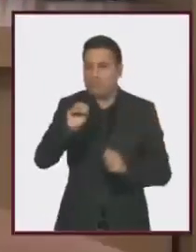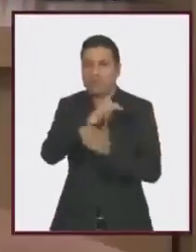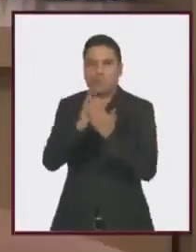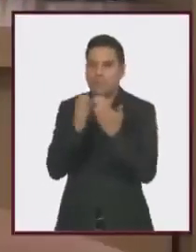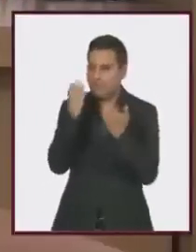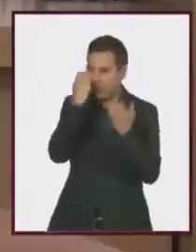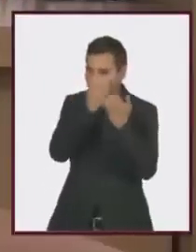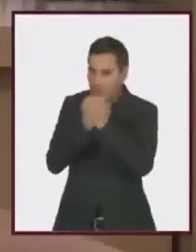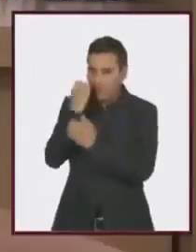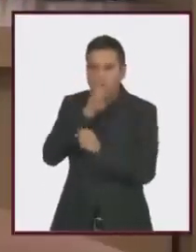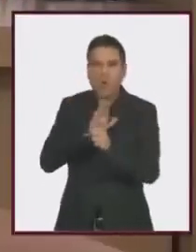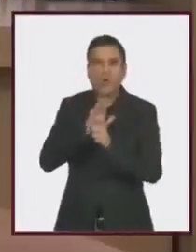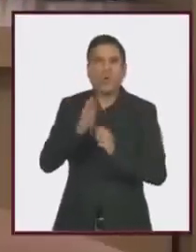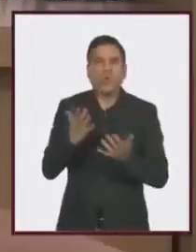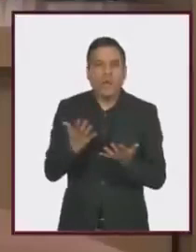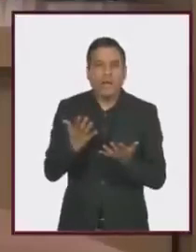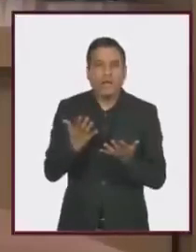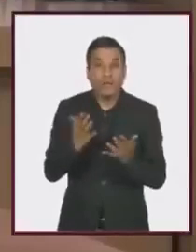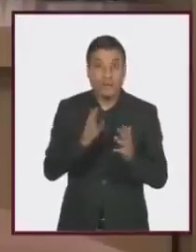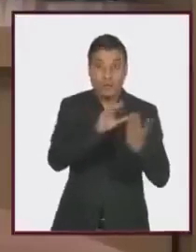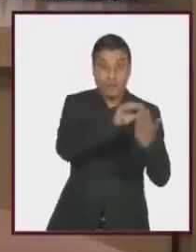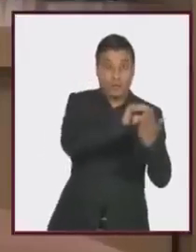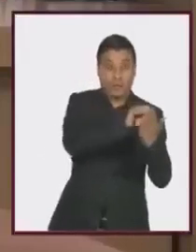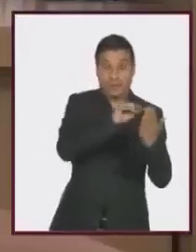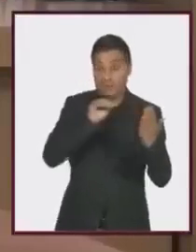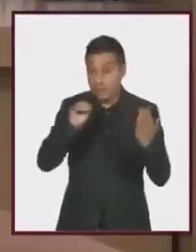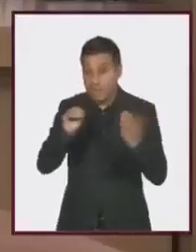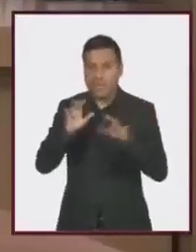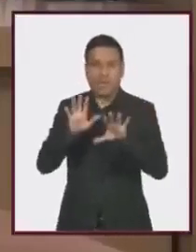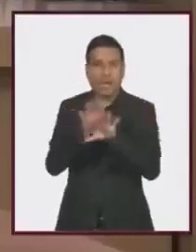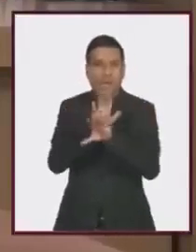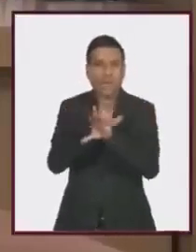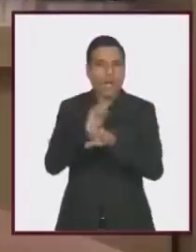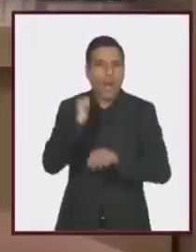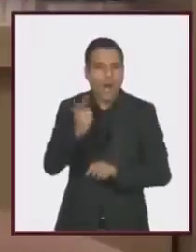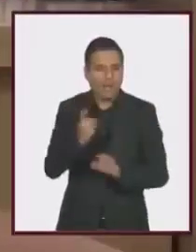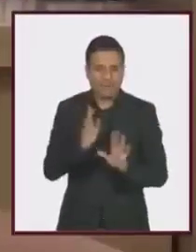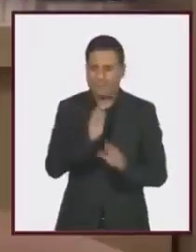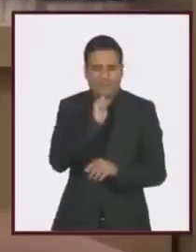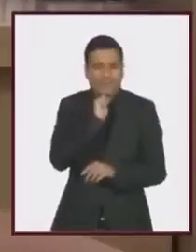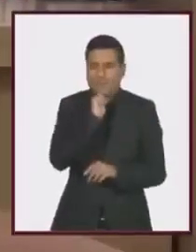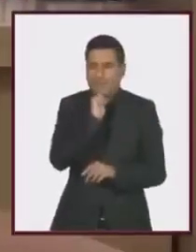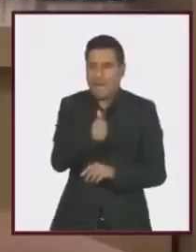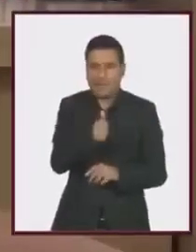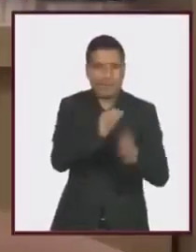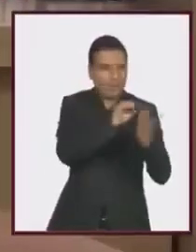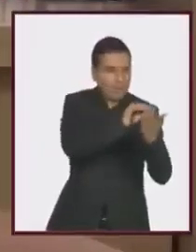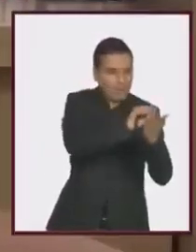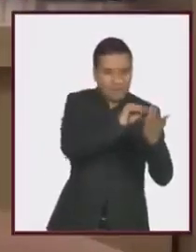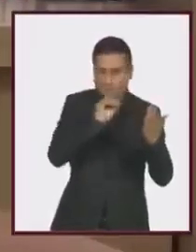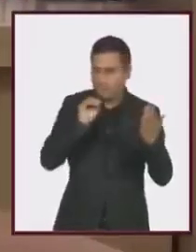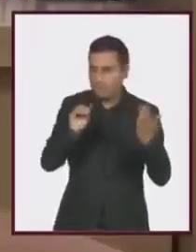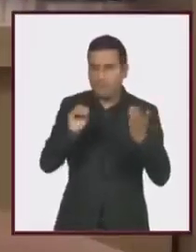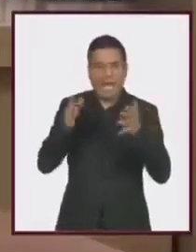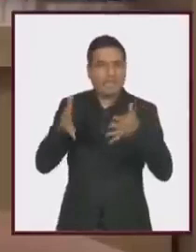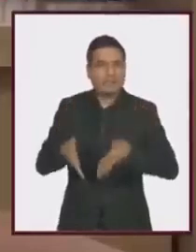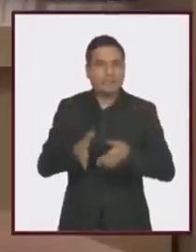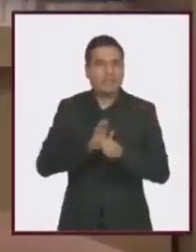modificación, sino que así como están planteados en el programa sintético, se pueden incorporar al programa